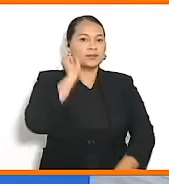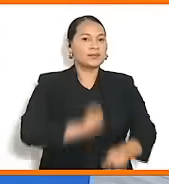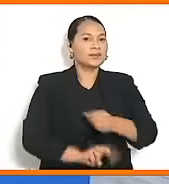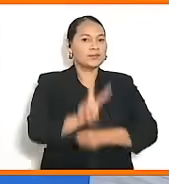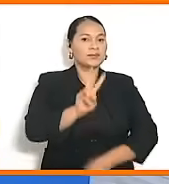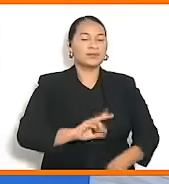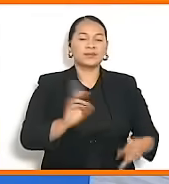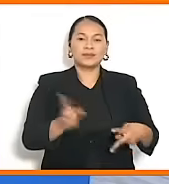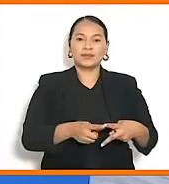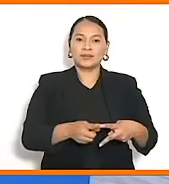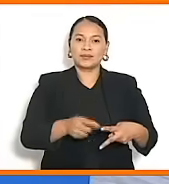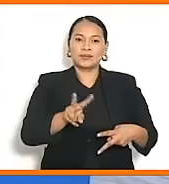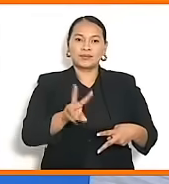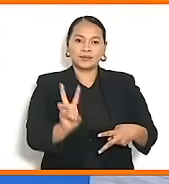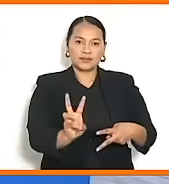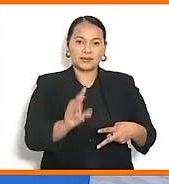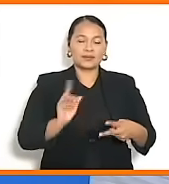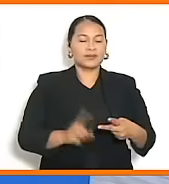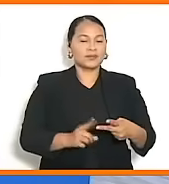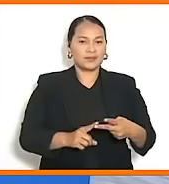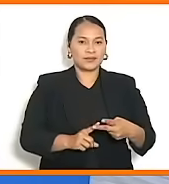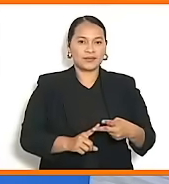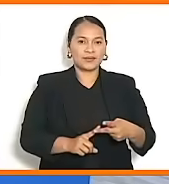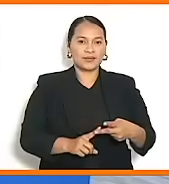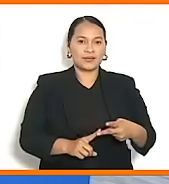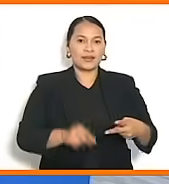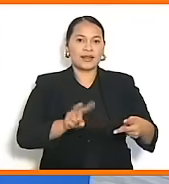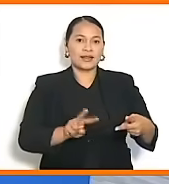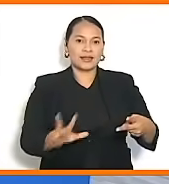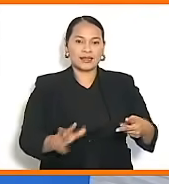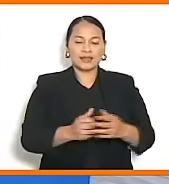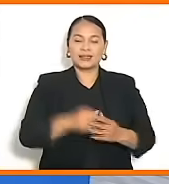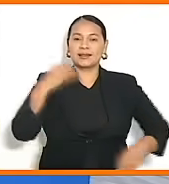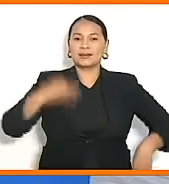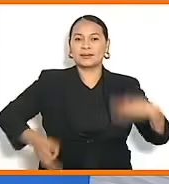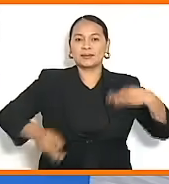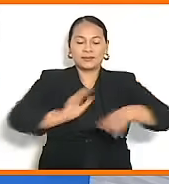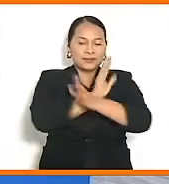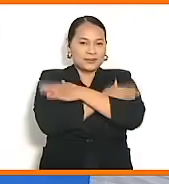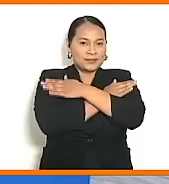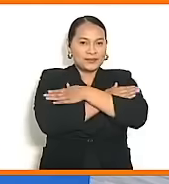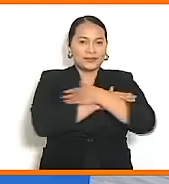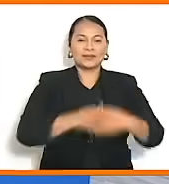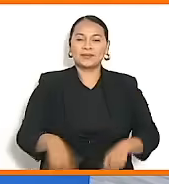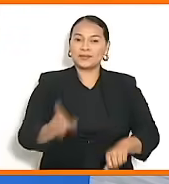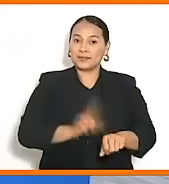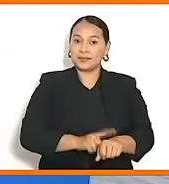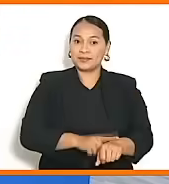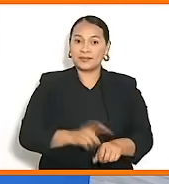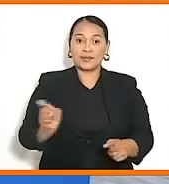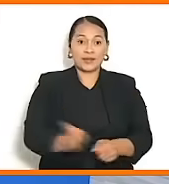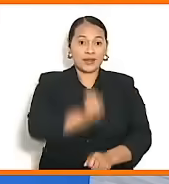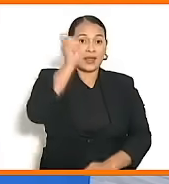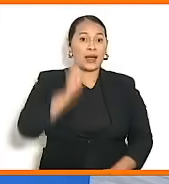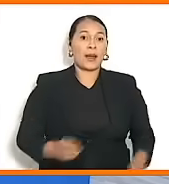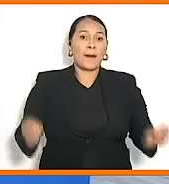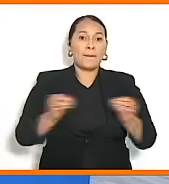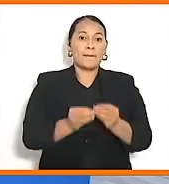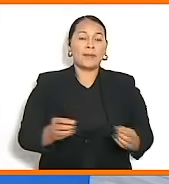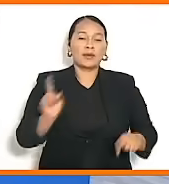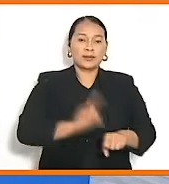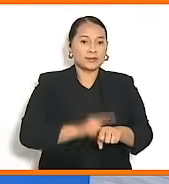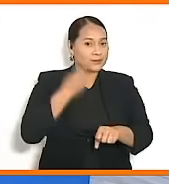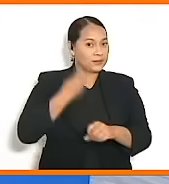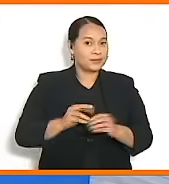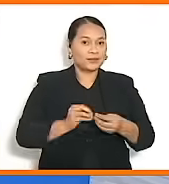posición 1, 26. Posición 2, 23. Muchas felicidades. Es momento de que ganes mucho más conociendo los